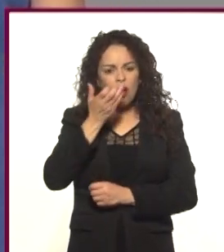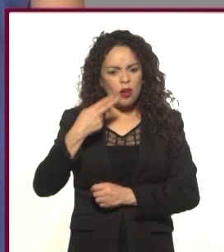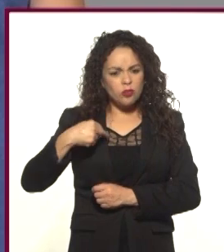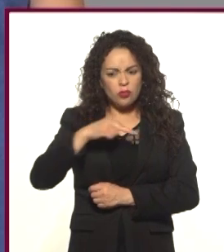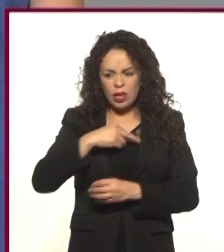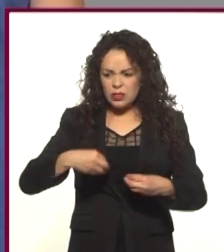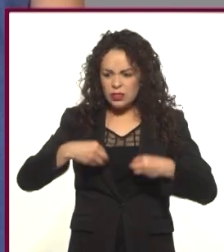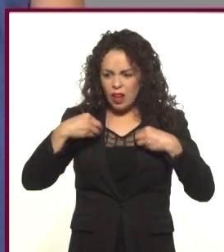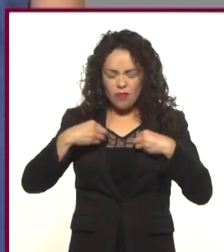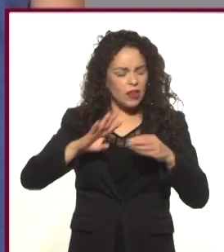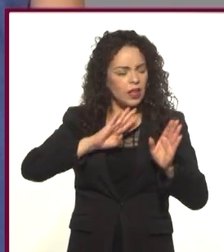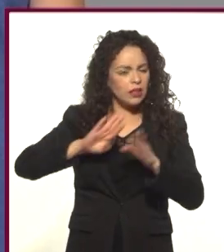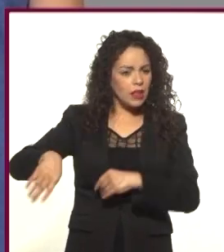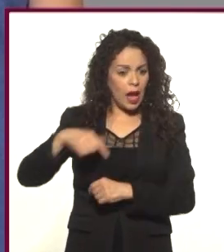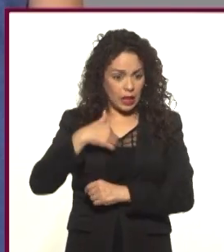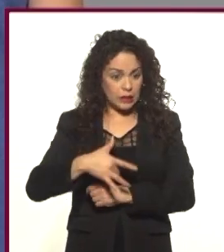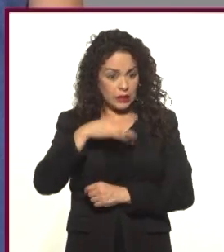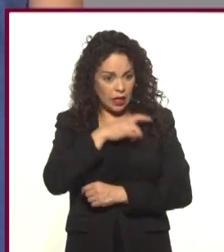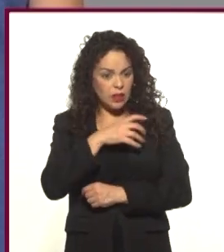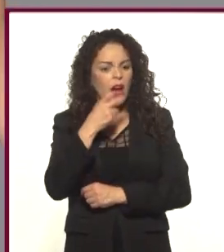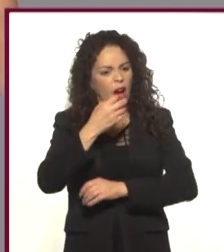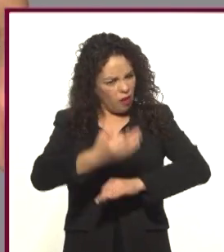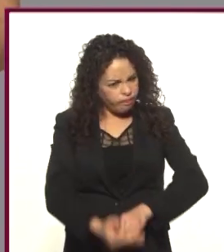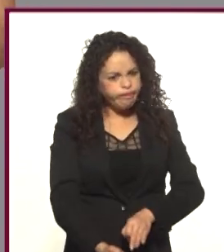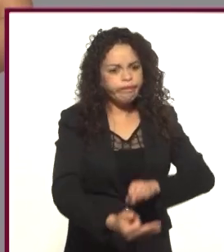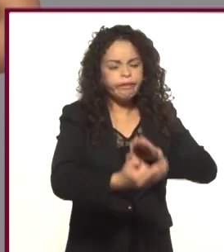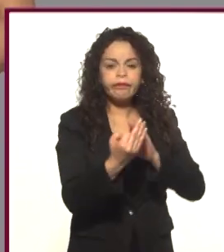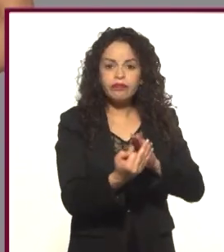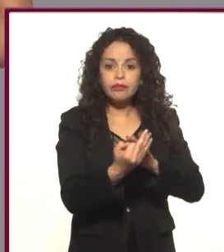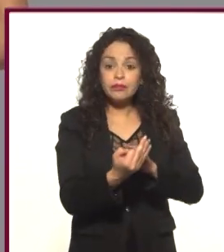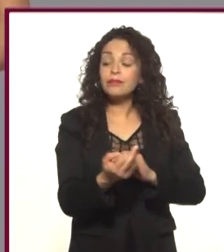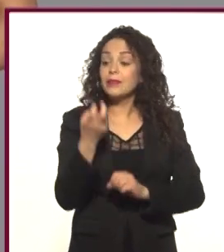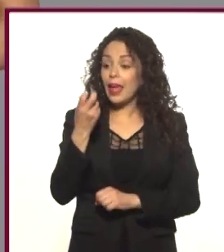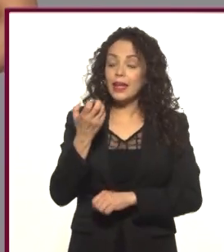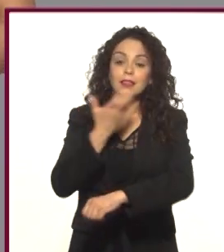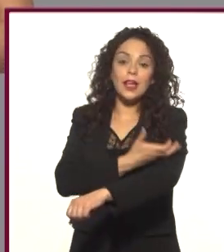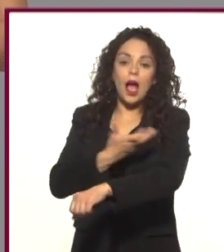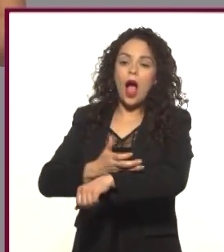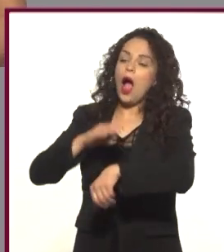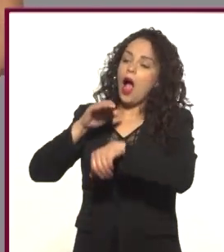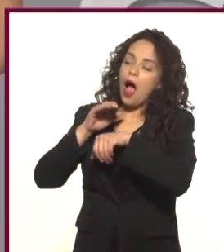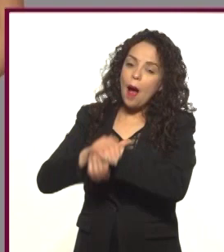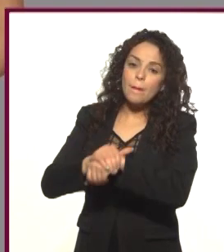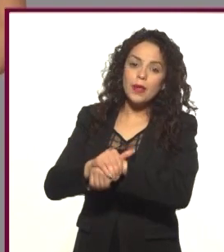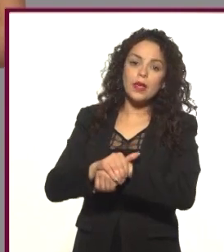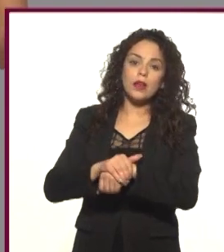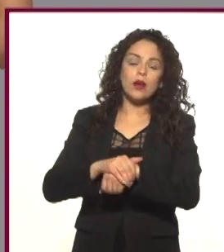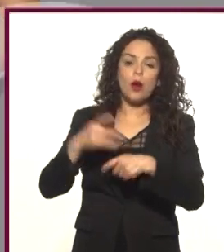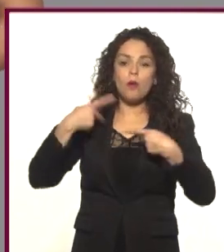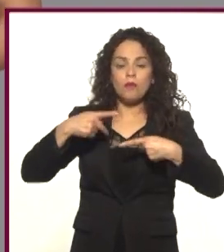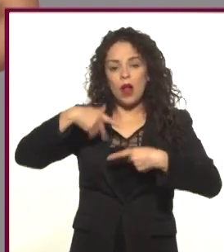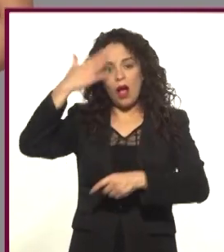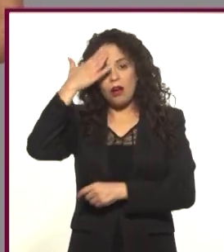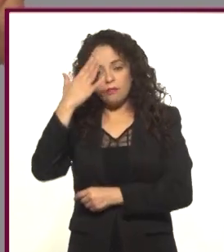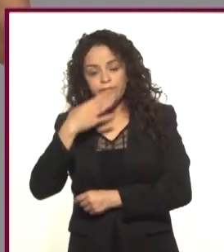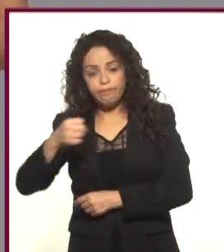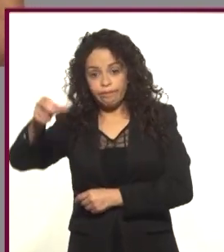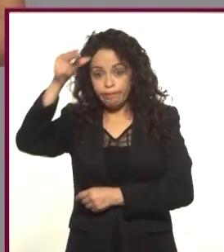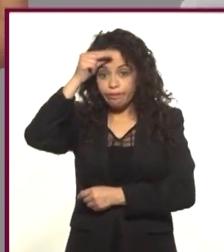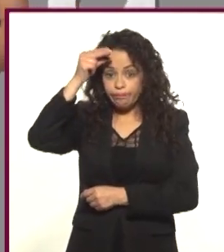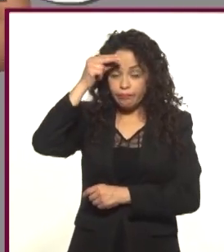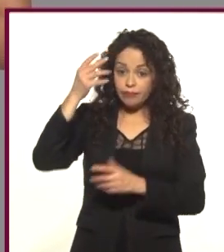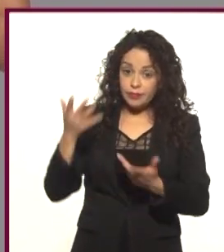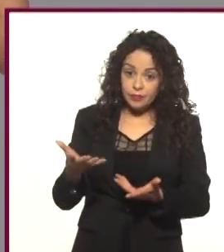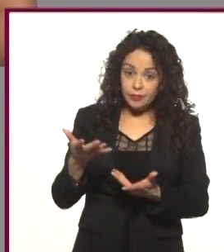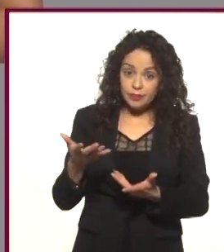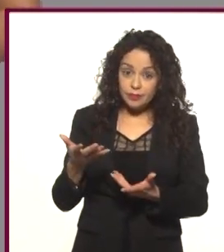mundo ordinario y enfrentarnos a nuestros miedos. Que en el camino estaremos acompañados de amigos, de sabios, de